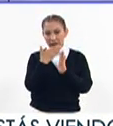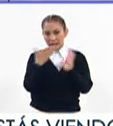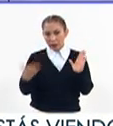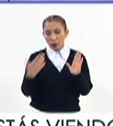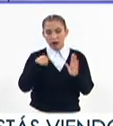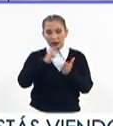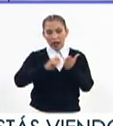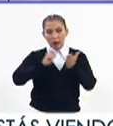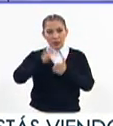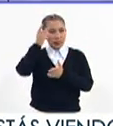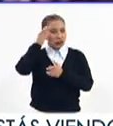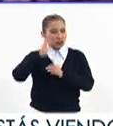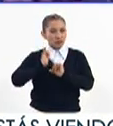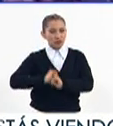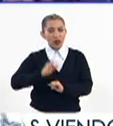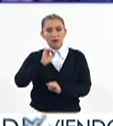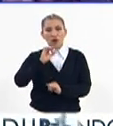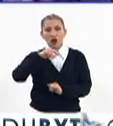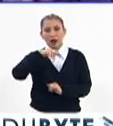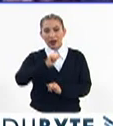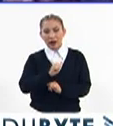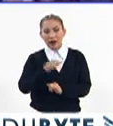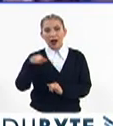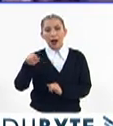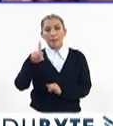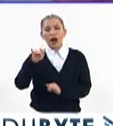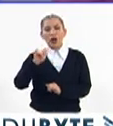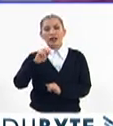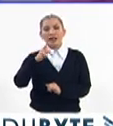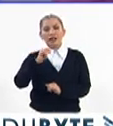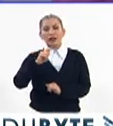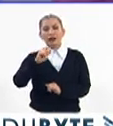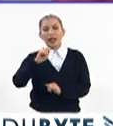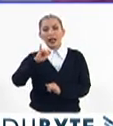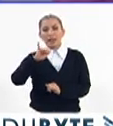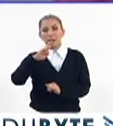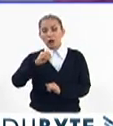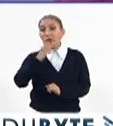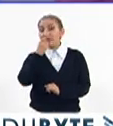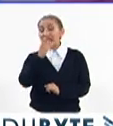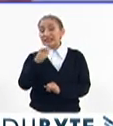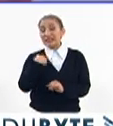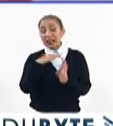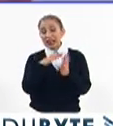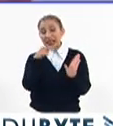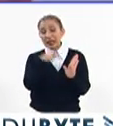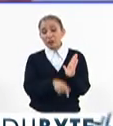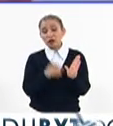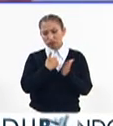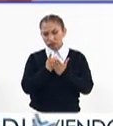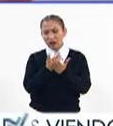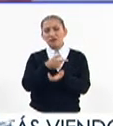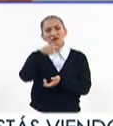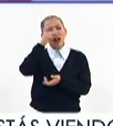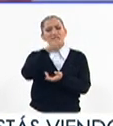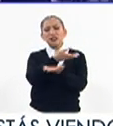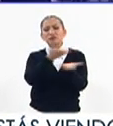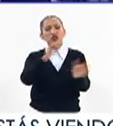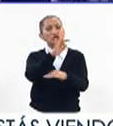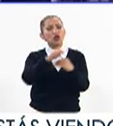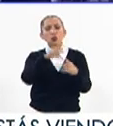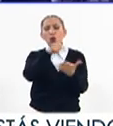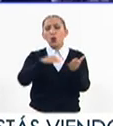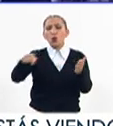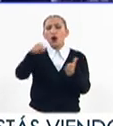jornadas, el escritor y director del Fondo de Cultura Económica, Paco Ignacio Taibo II, aseguró que los libros serán accesibles a todos los